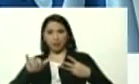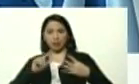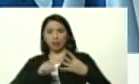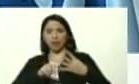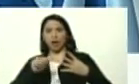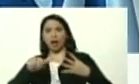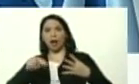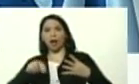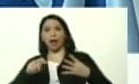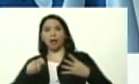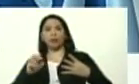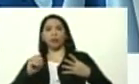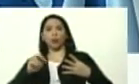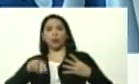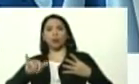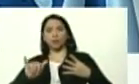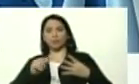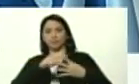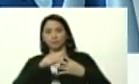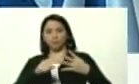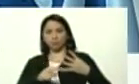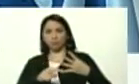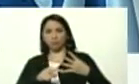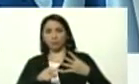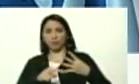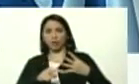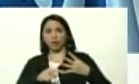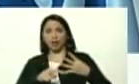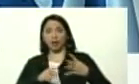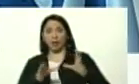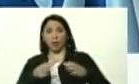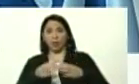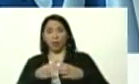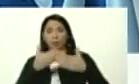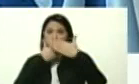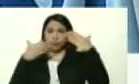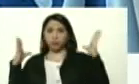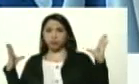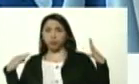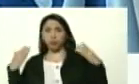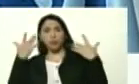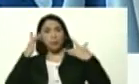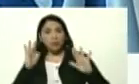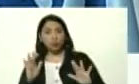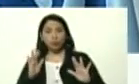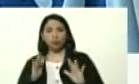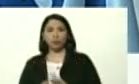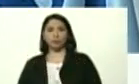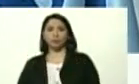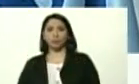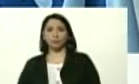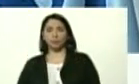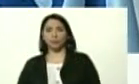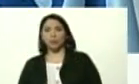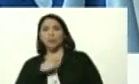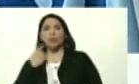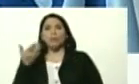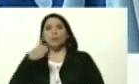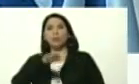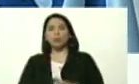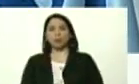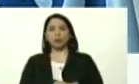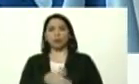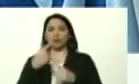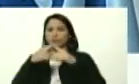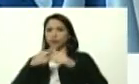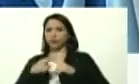Anthony Castelar, quienes serán imputados por la presunta comisión de los delitos de homicidio calificado por